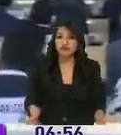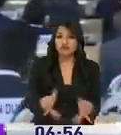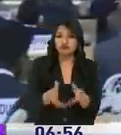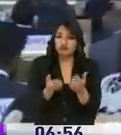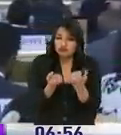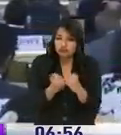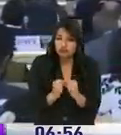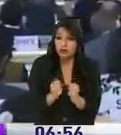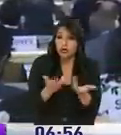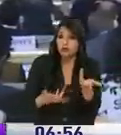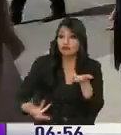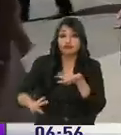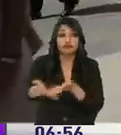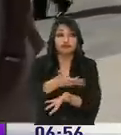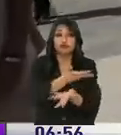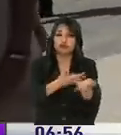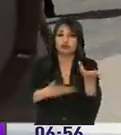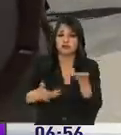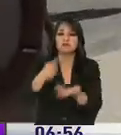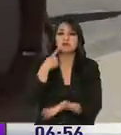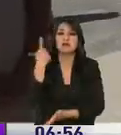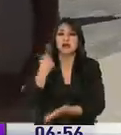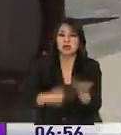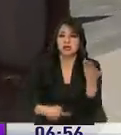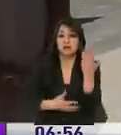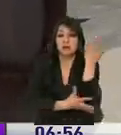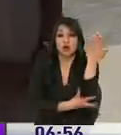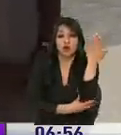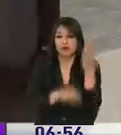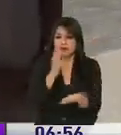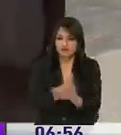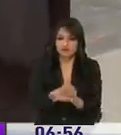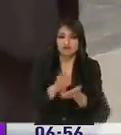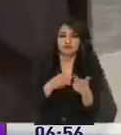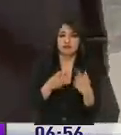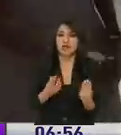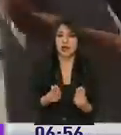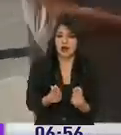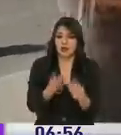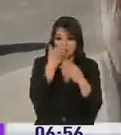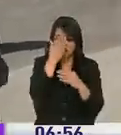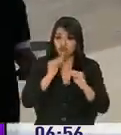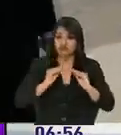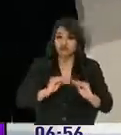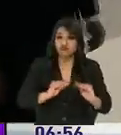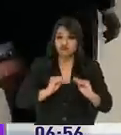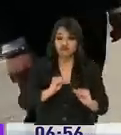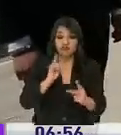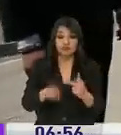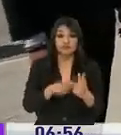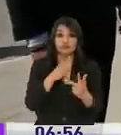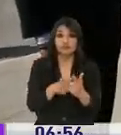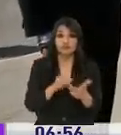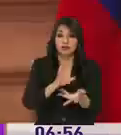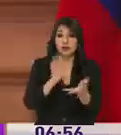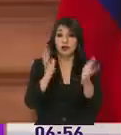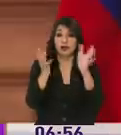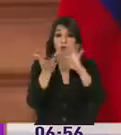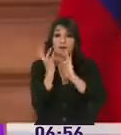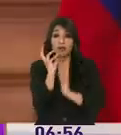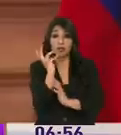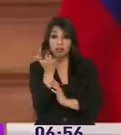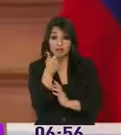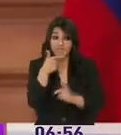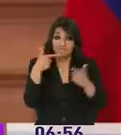esfuerzos multilaterales para la erradicación de la pobreza, la calidad de la educación, la acción contra el cambio climático y